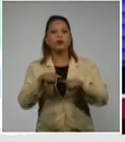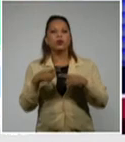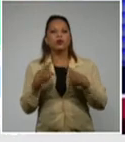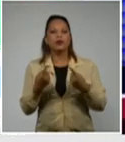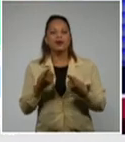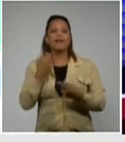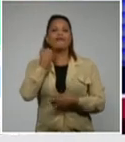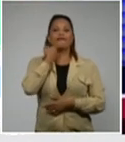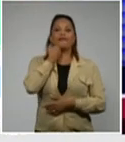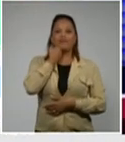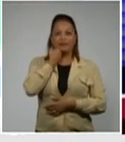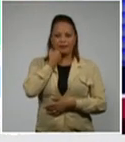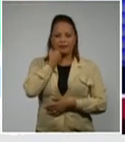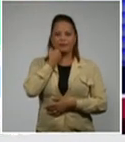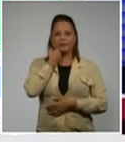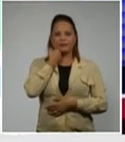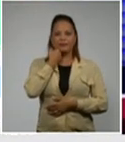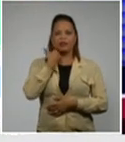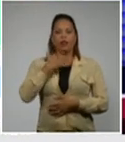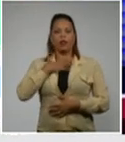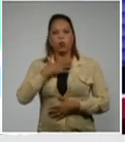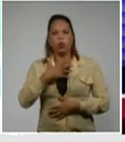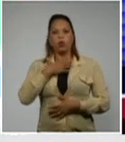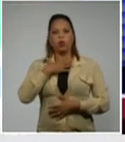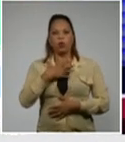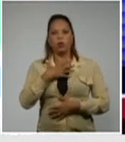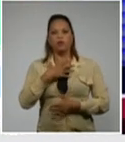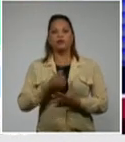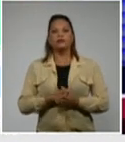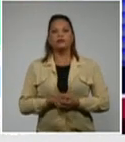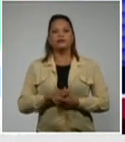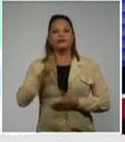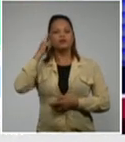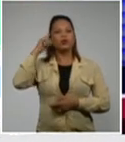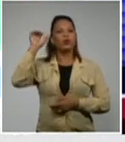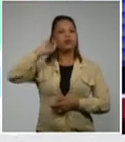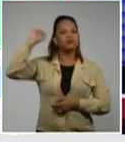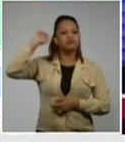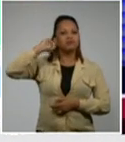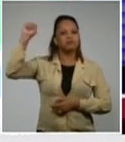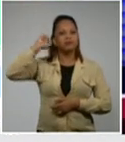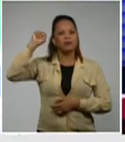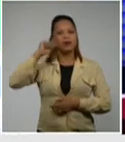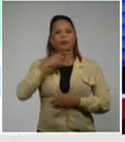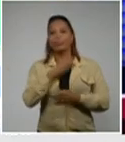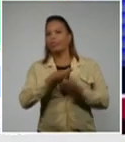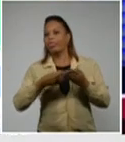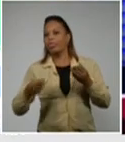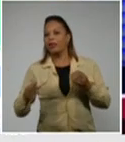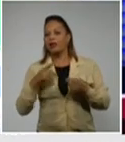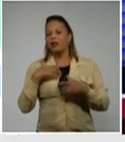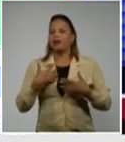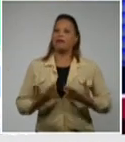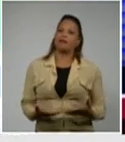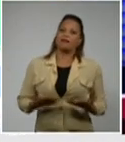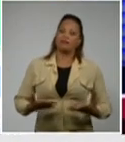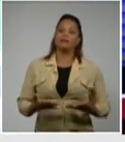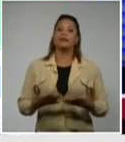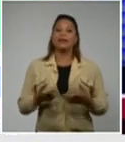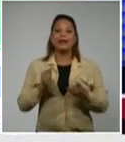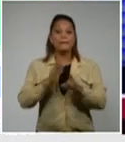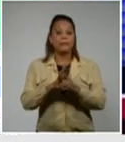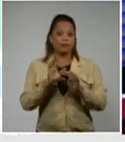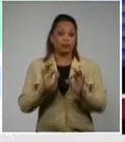fiebre, tos, cefalea, diarreas y decaimiento. O sea, ya inicialmente tenía